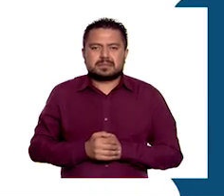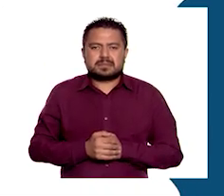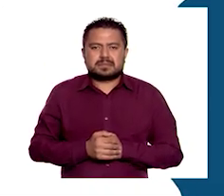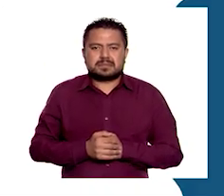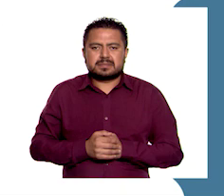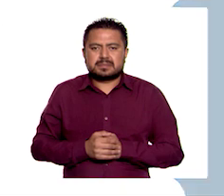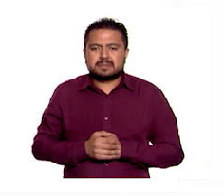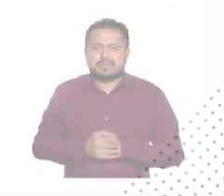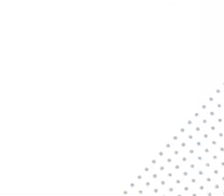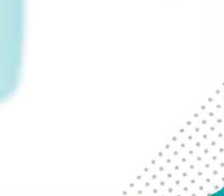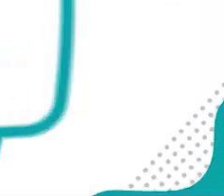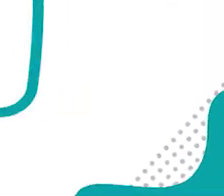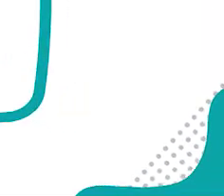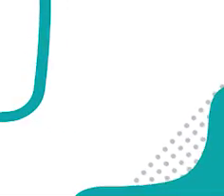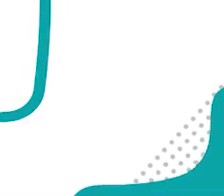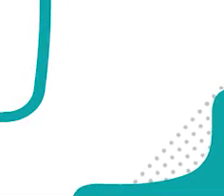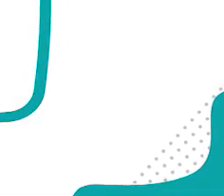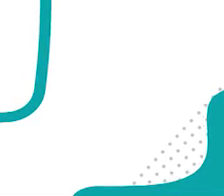.mx